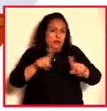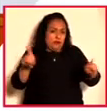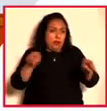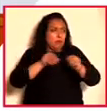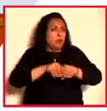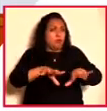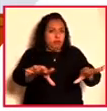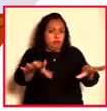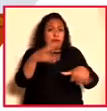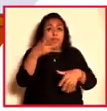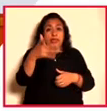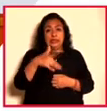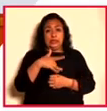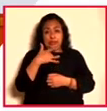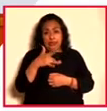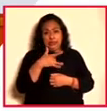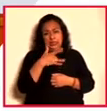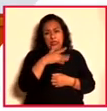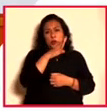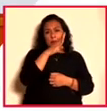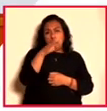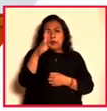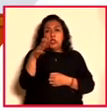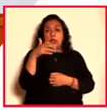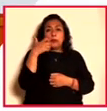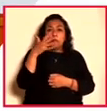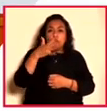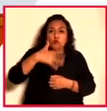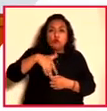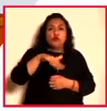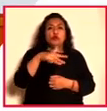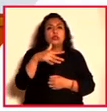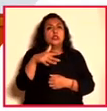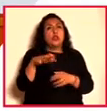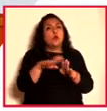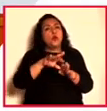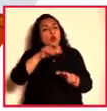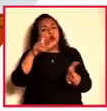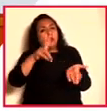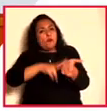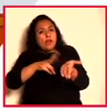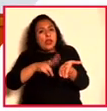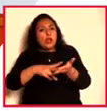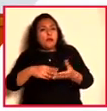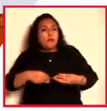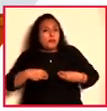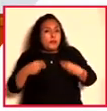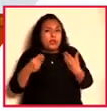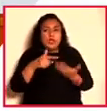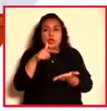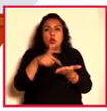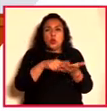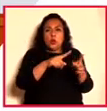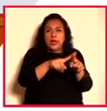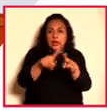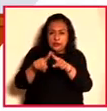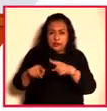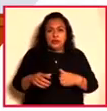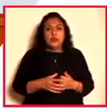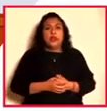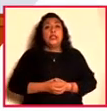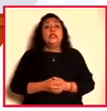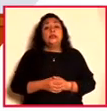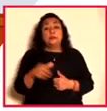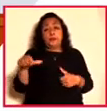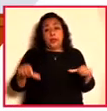la biblioteca está buscando redimensionar su vitalidad en otros espacios. Las